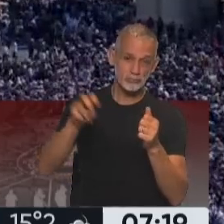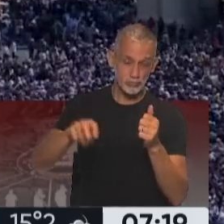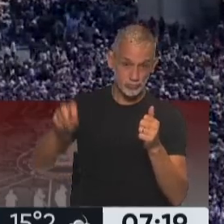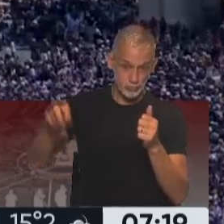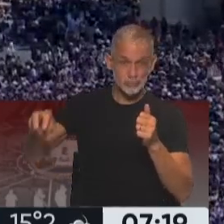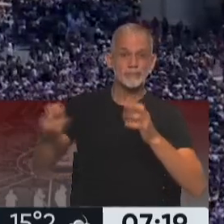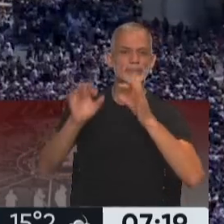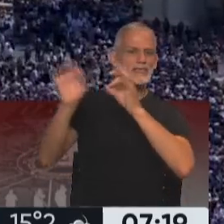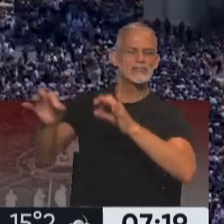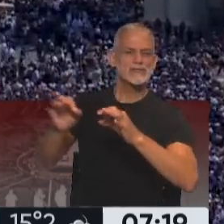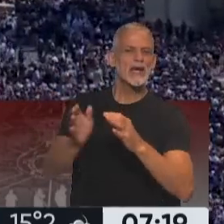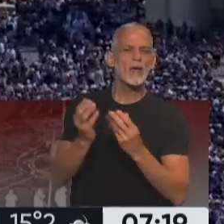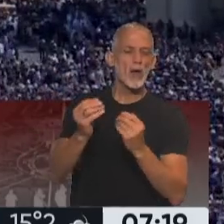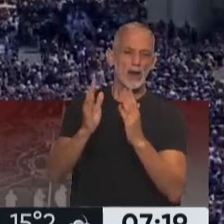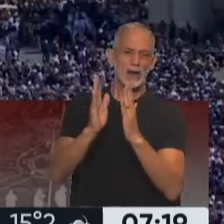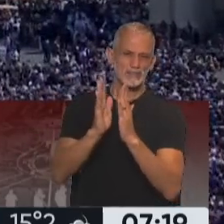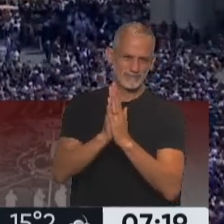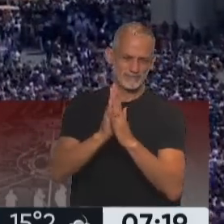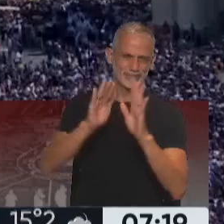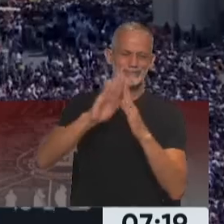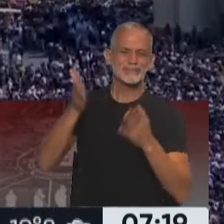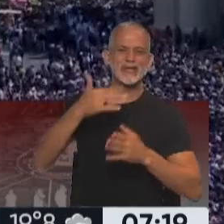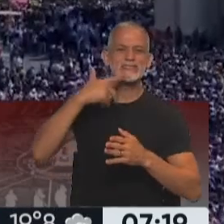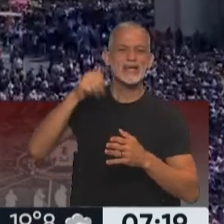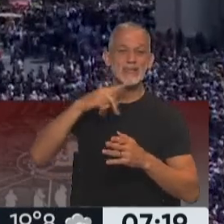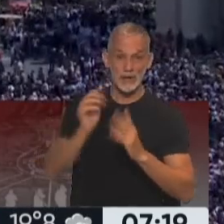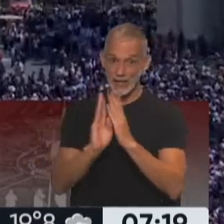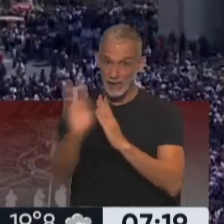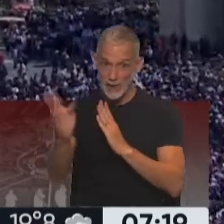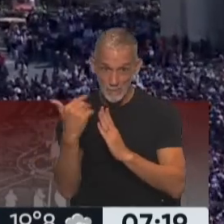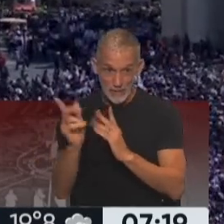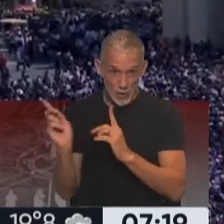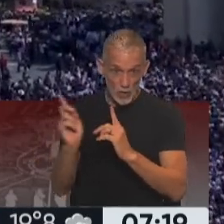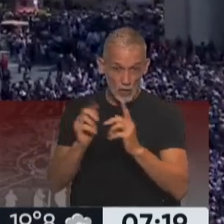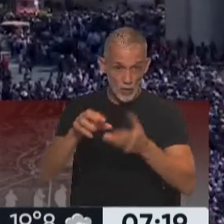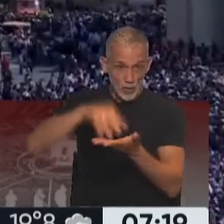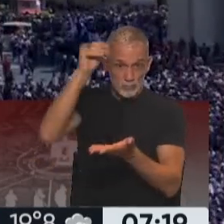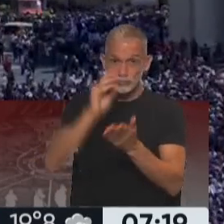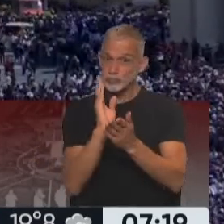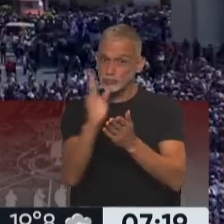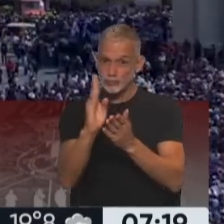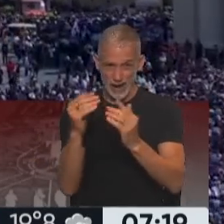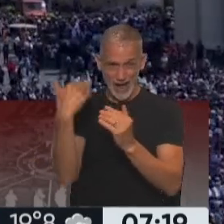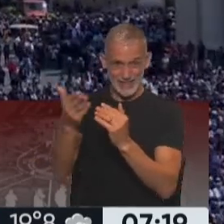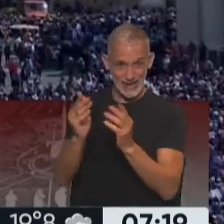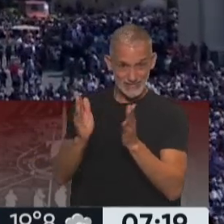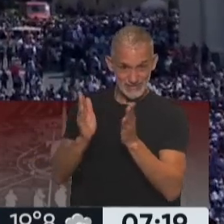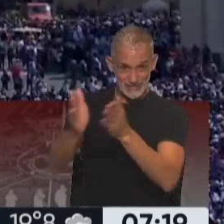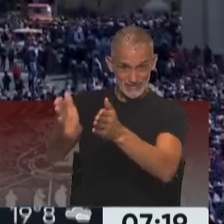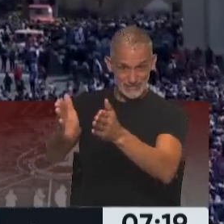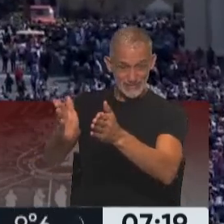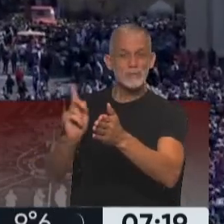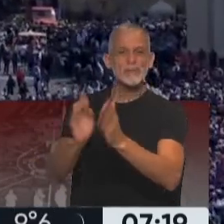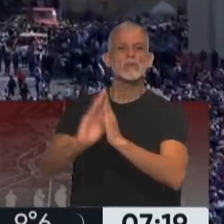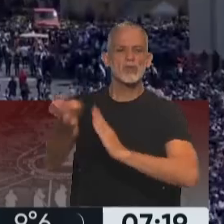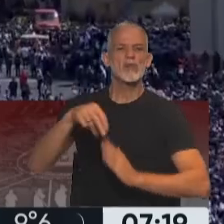se llega a la iglesia de Santa María Maggiore. ¿Se llega por ese camino directo? Es decir, ese camino es detrás de lo que es ese obelisco, es el que hará el féretro del Papa.